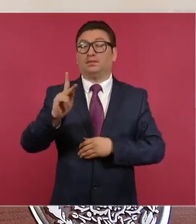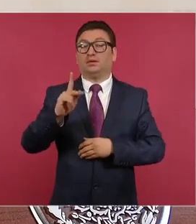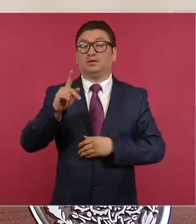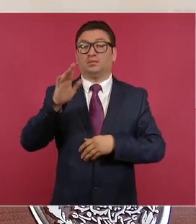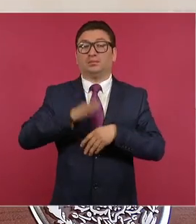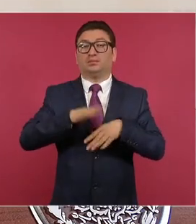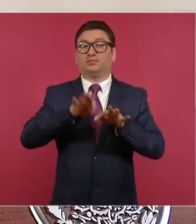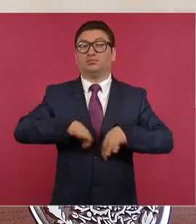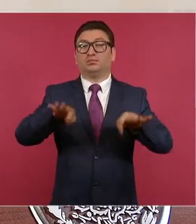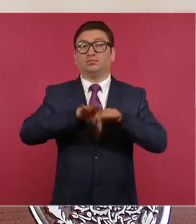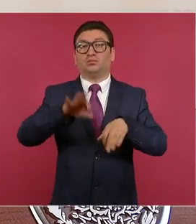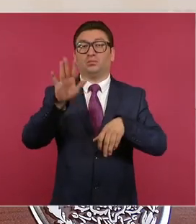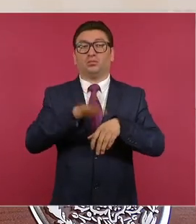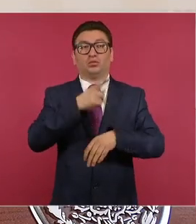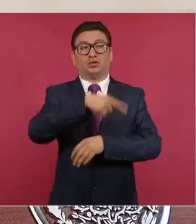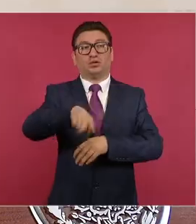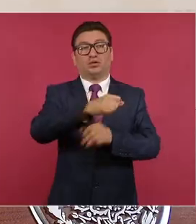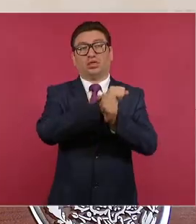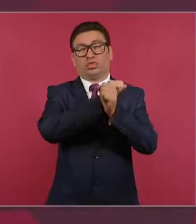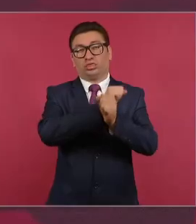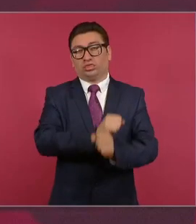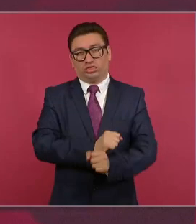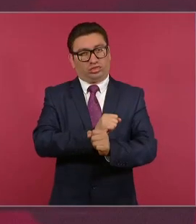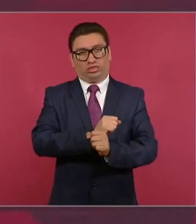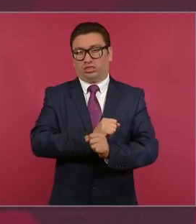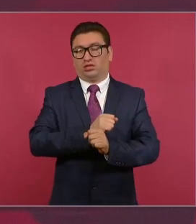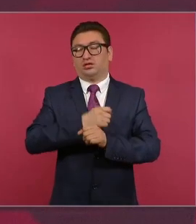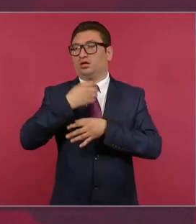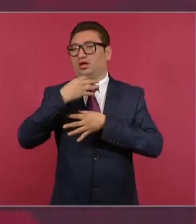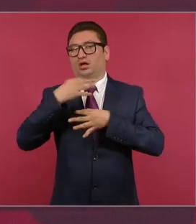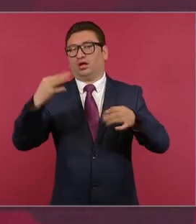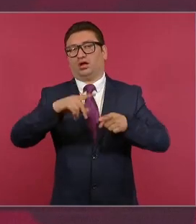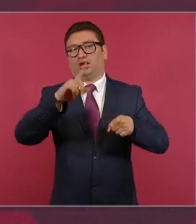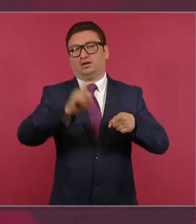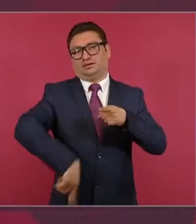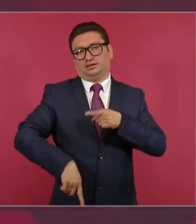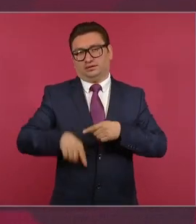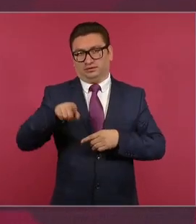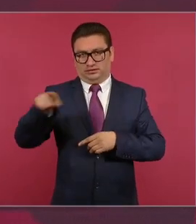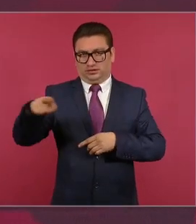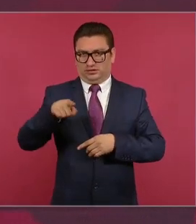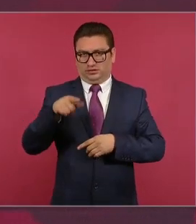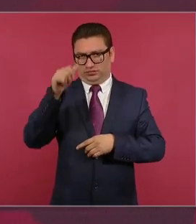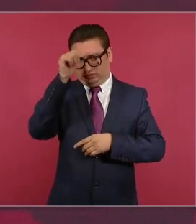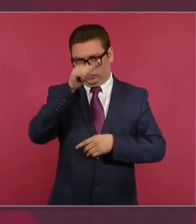la abolición de la esclavitud, un cura bueno, rebelde,